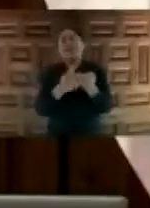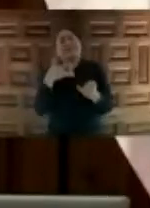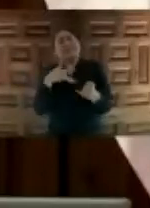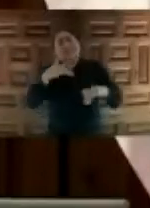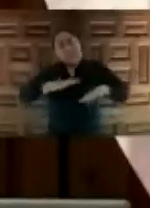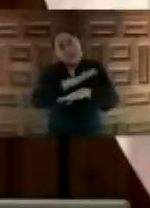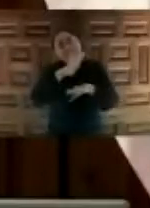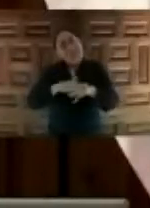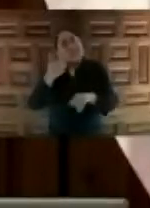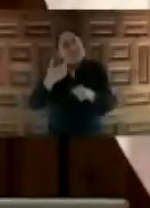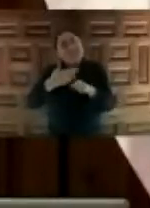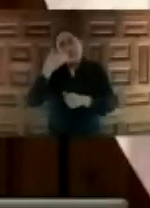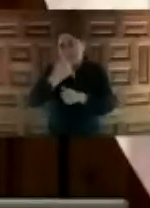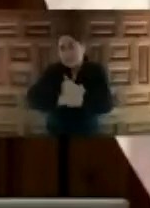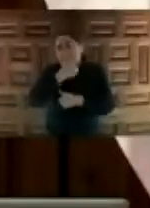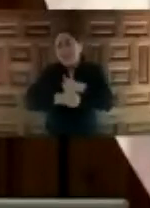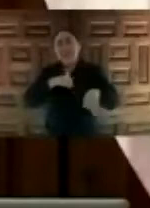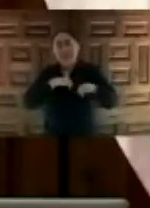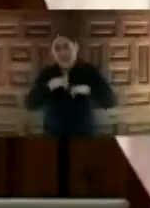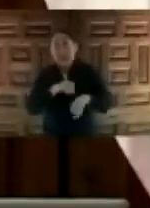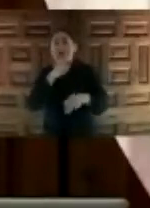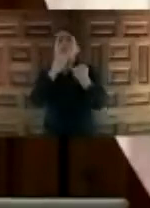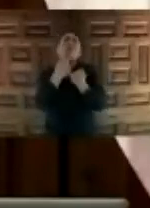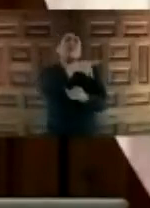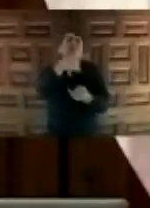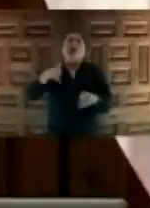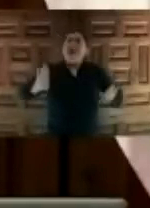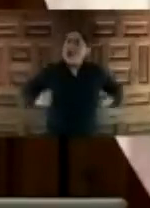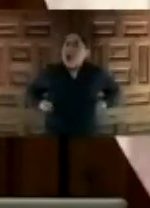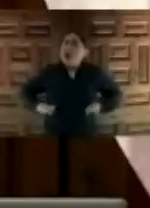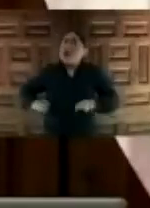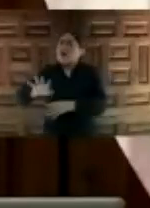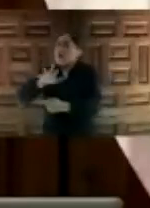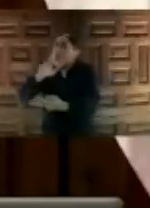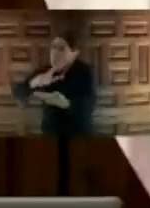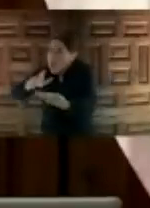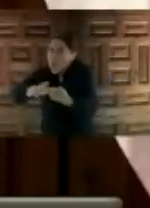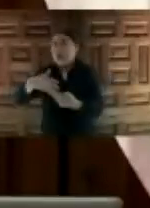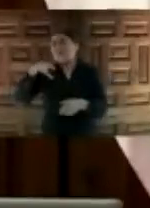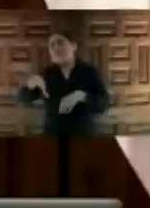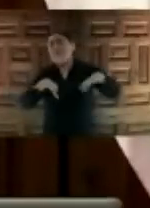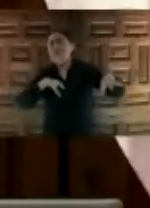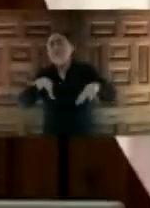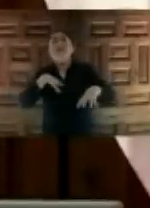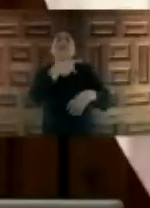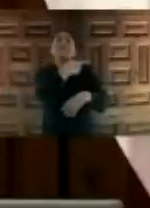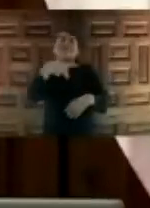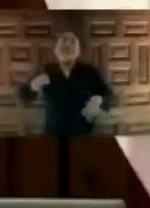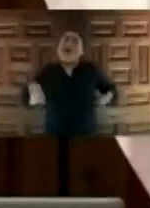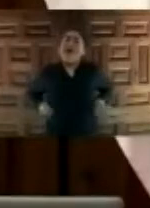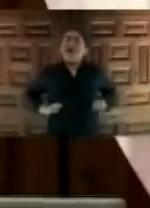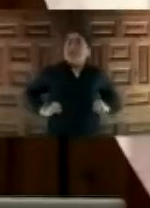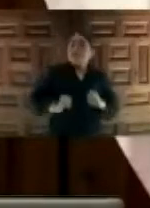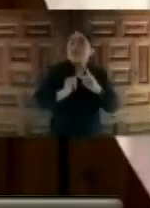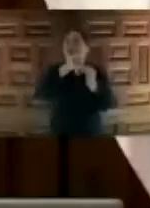tenemos. Desde luego, los contextos locales, regionales, que marcan el desempeño y el desarrollo de las instituciones y de las